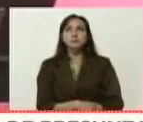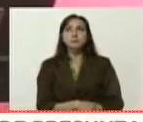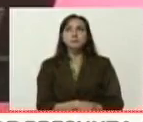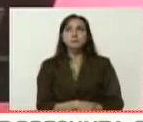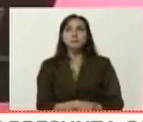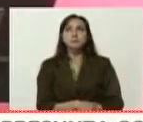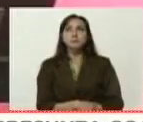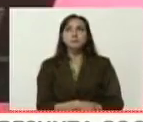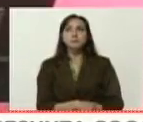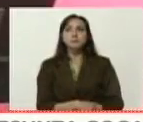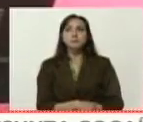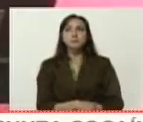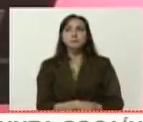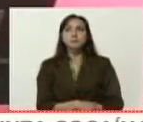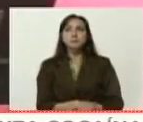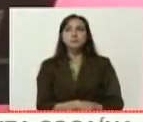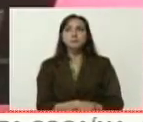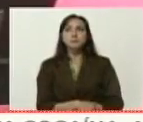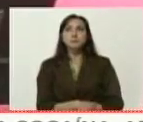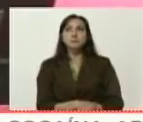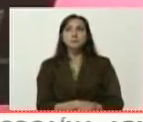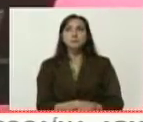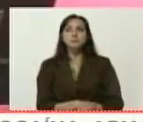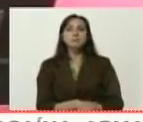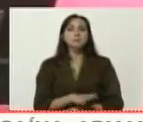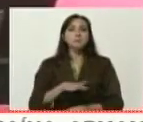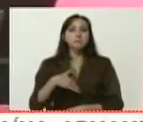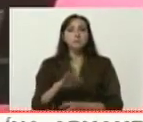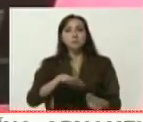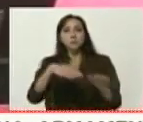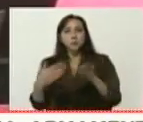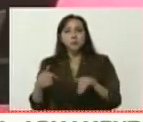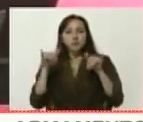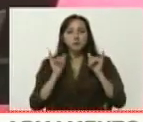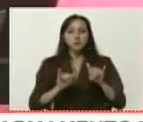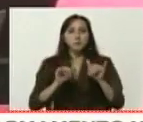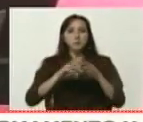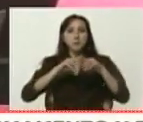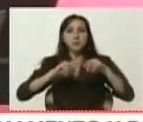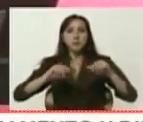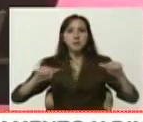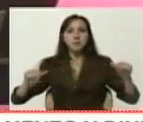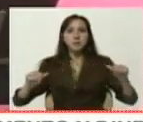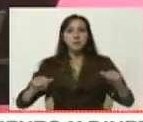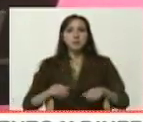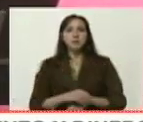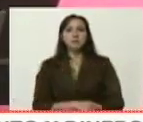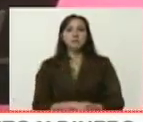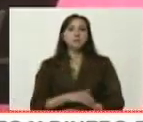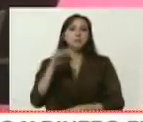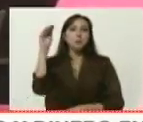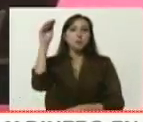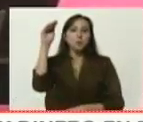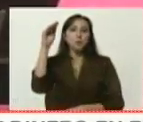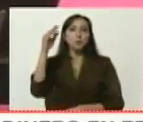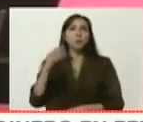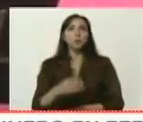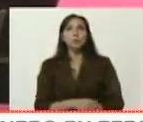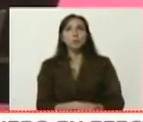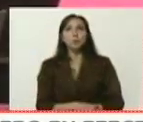para morir en esta tierra por el futuro.